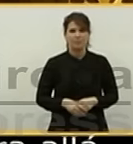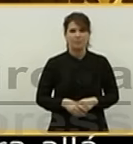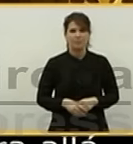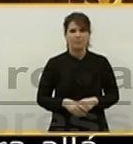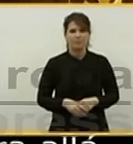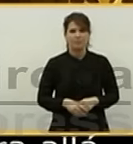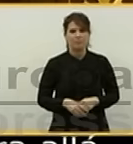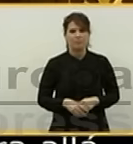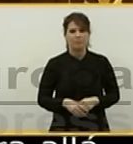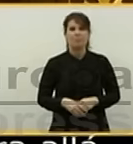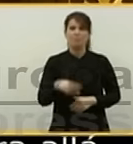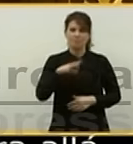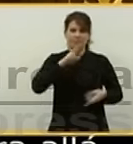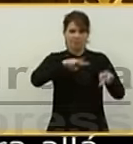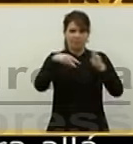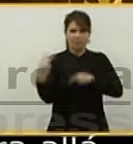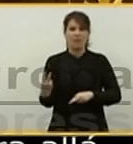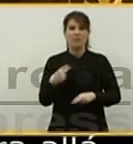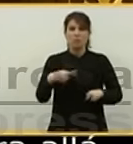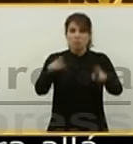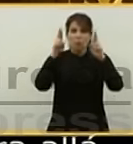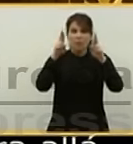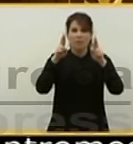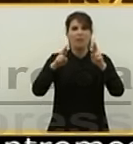suerte y que encontremos todo lo que nos